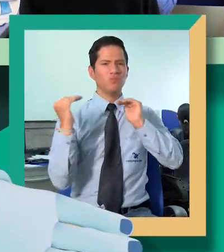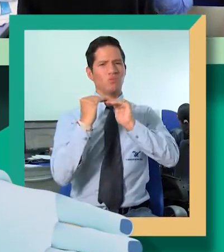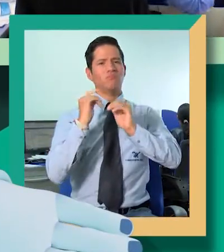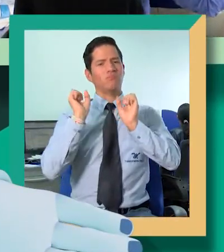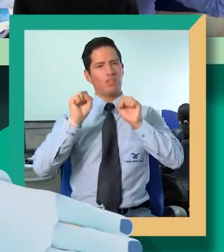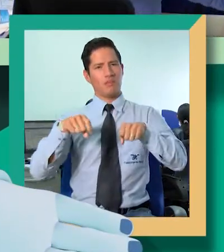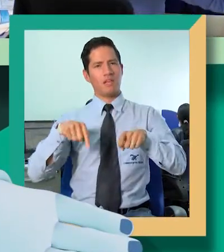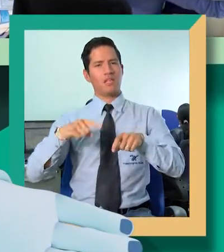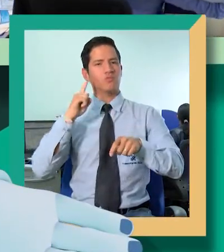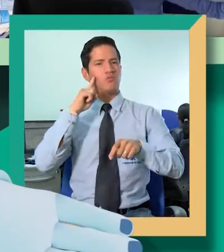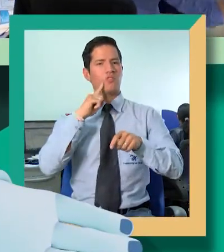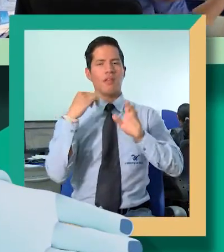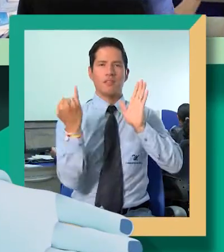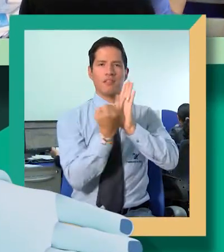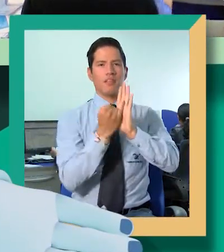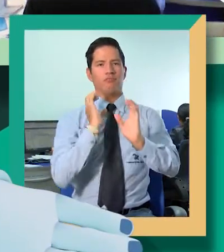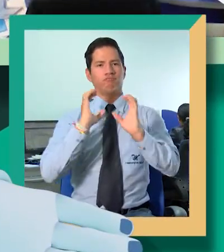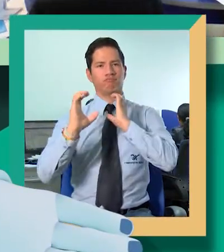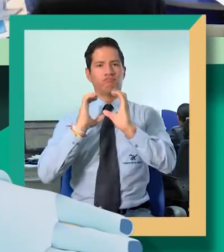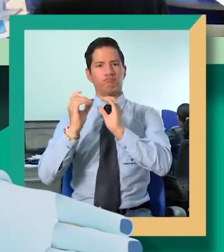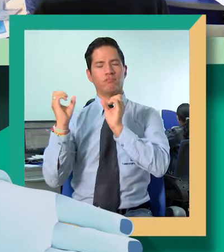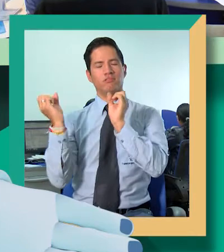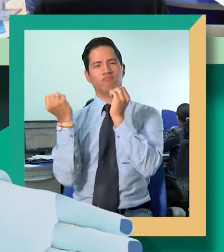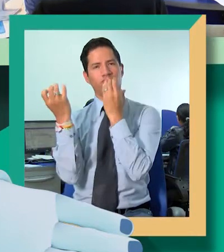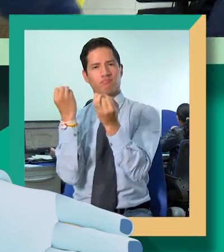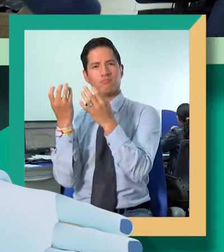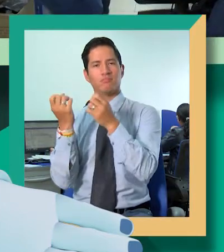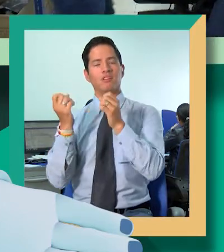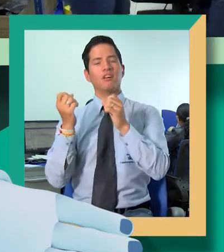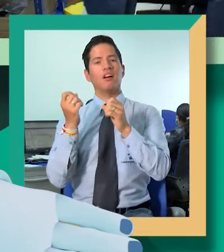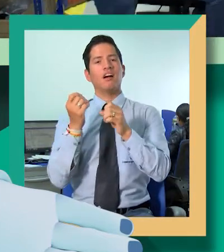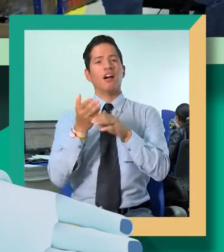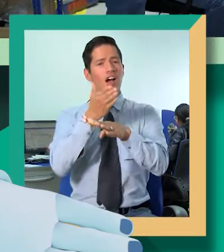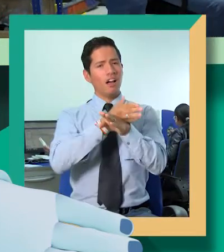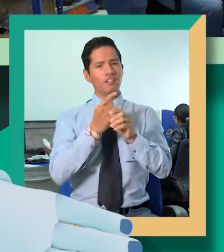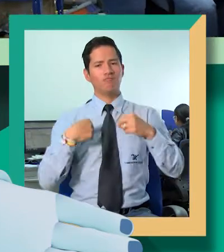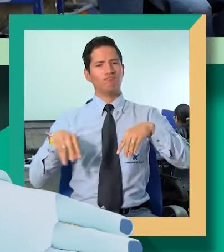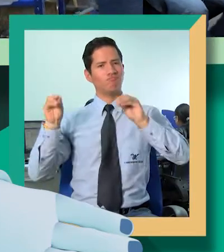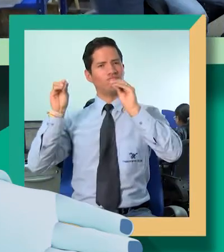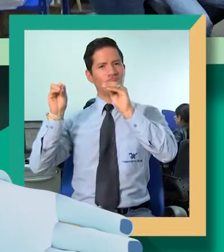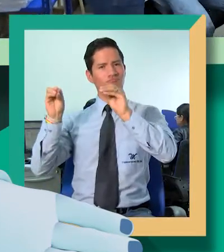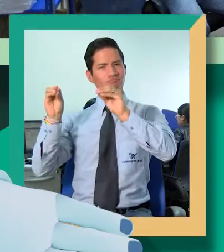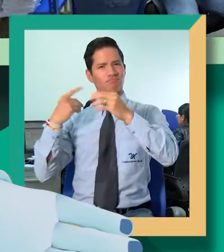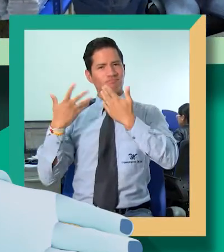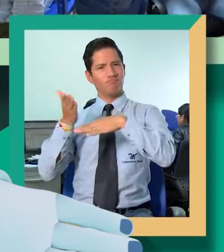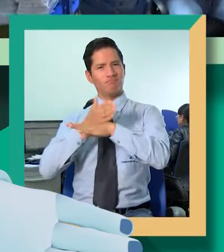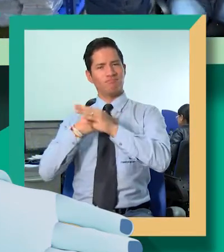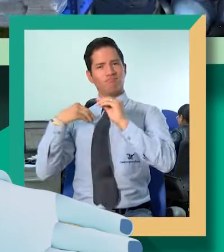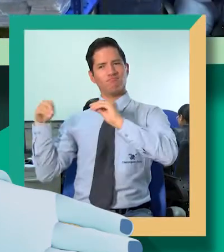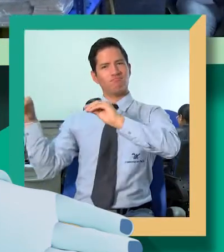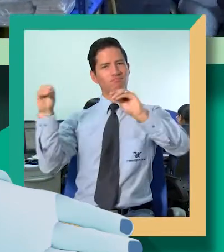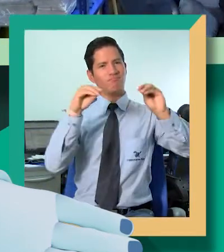Para mí el que ellos aprendan lengua de señas, quiere decir que aprenden también de mi cultura, de mi identidad.